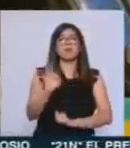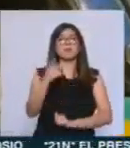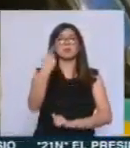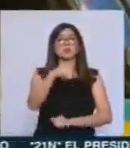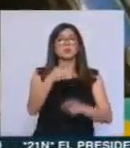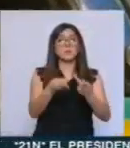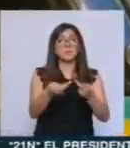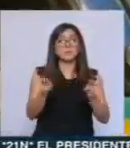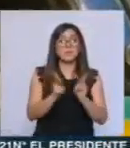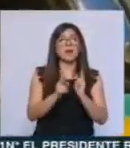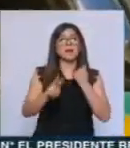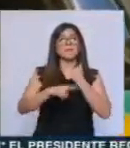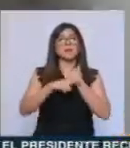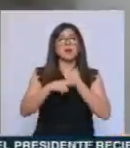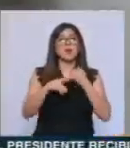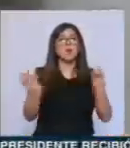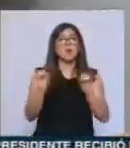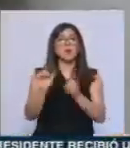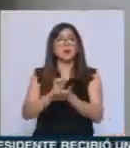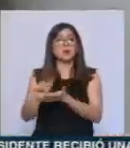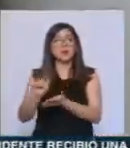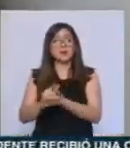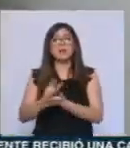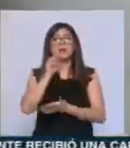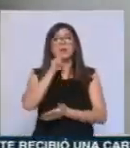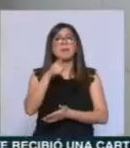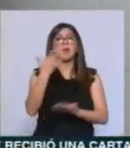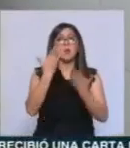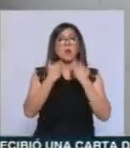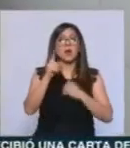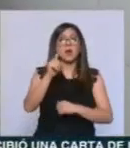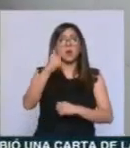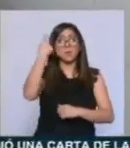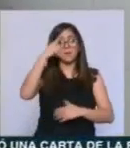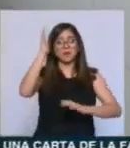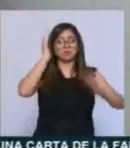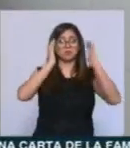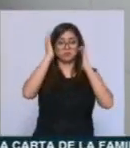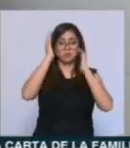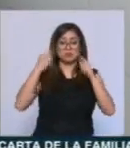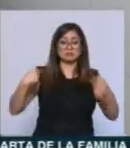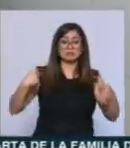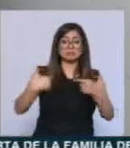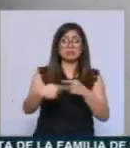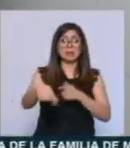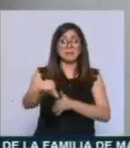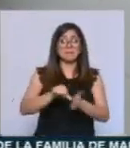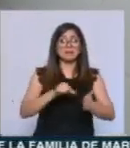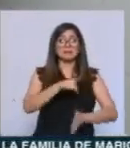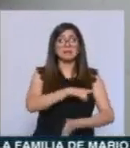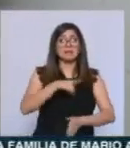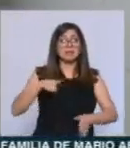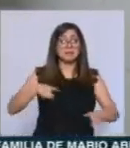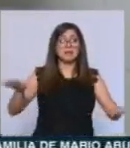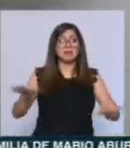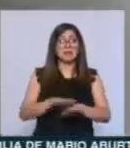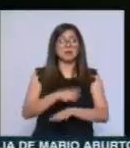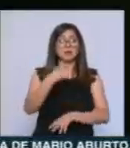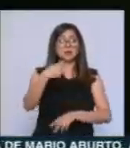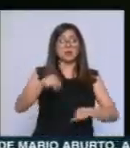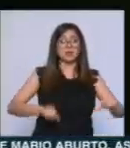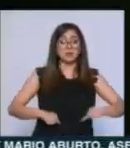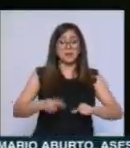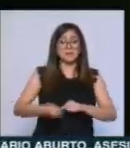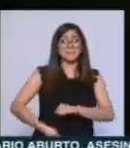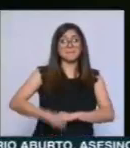vasos sin lavar e incluso no tener agua ni siquiera para bañarse. En unos meses tendrán que modificar todas sus actividades, pues la llegada